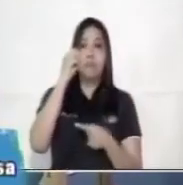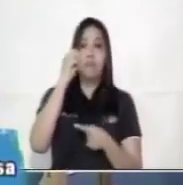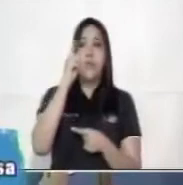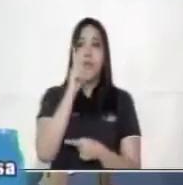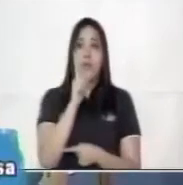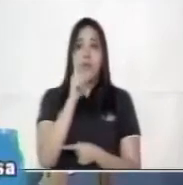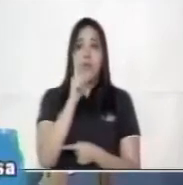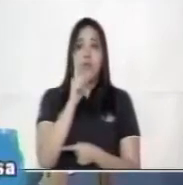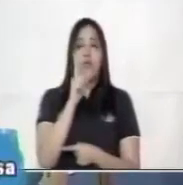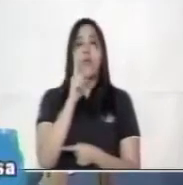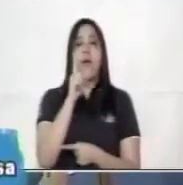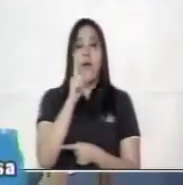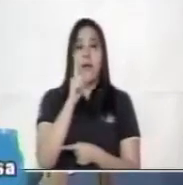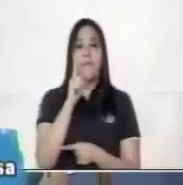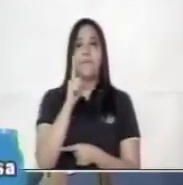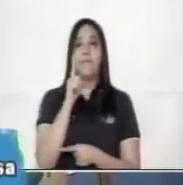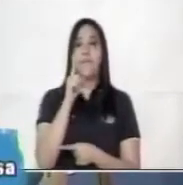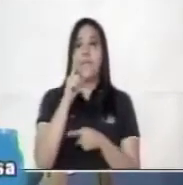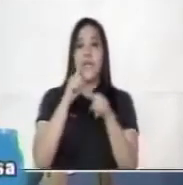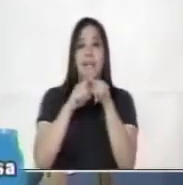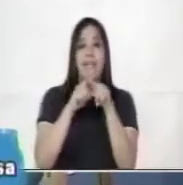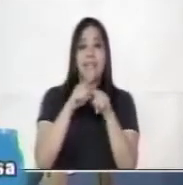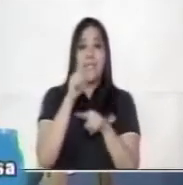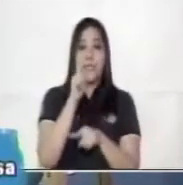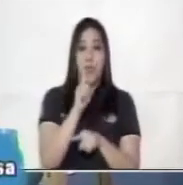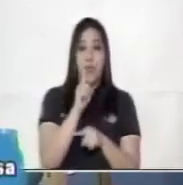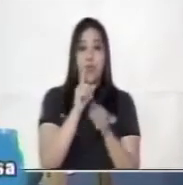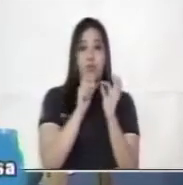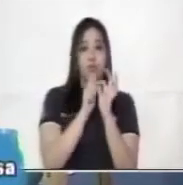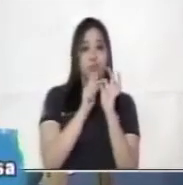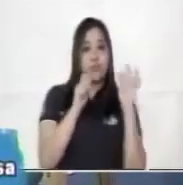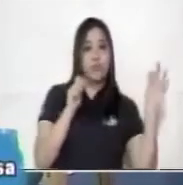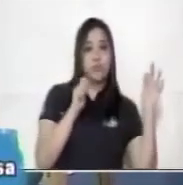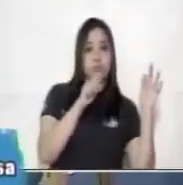12. Cuando X vale 1,